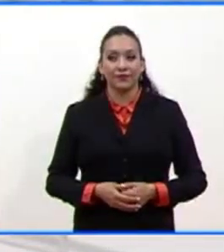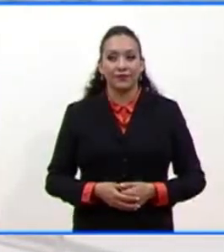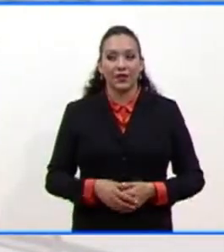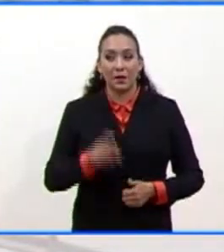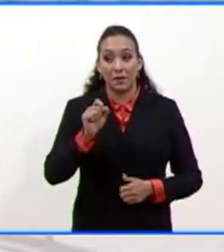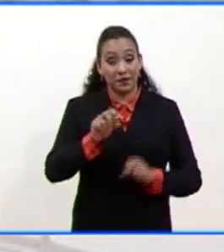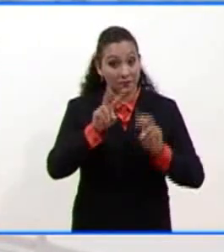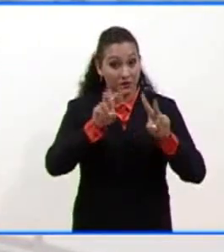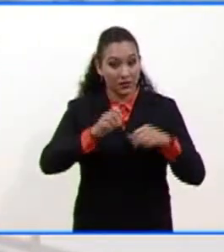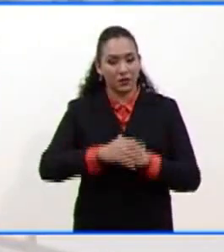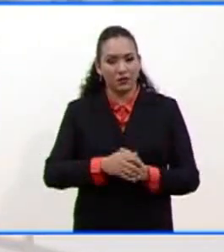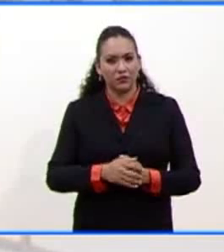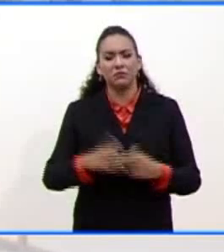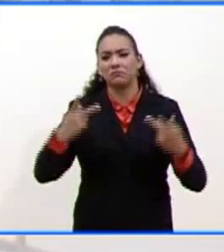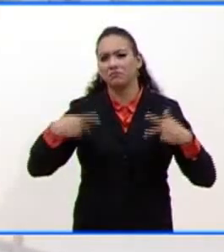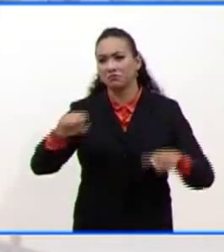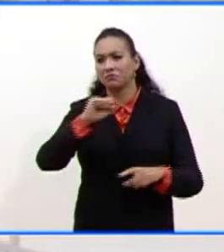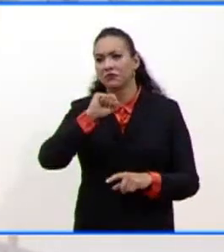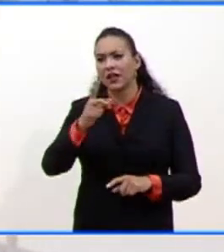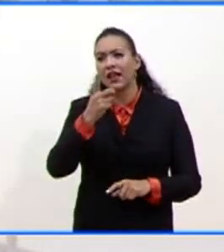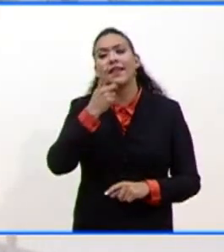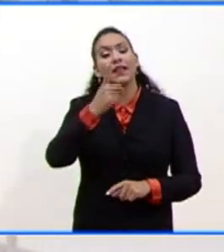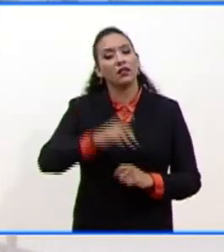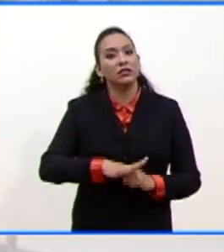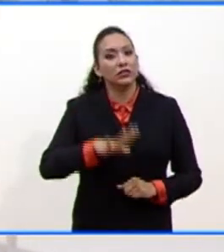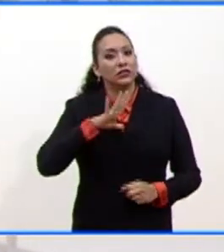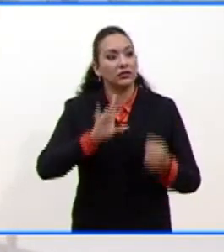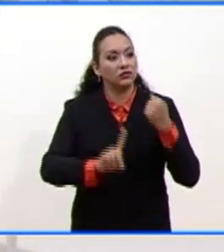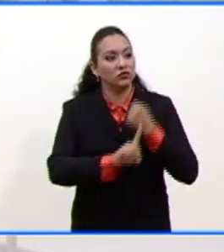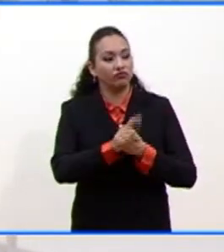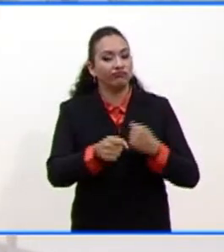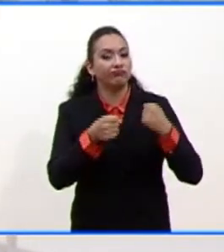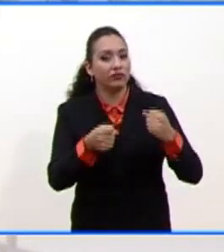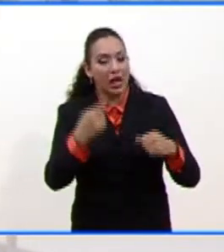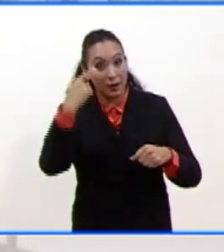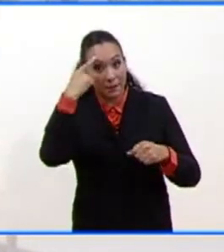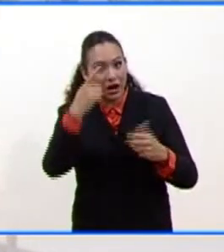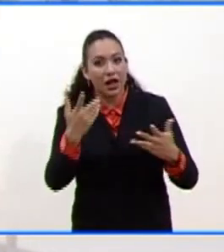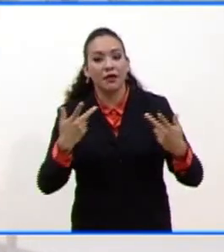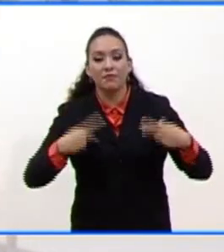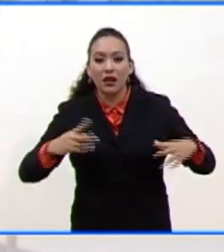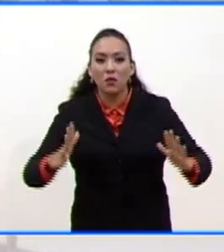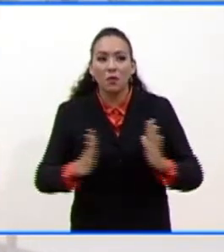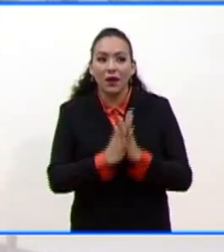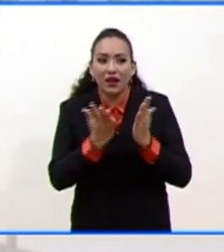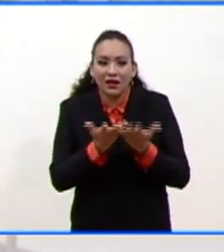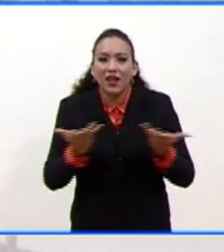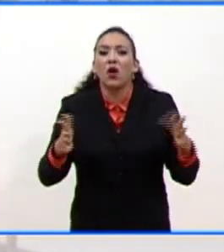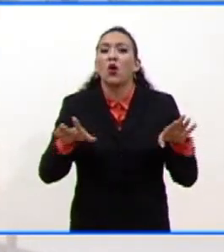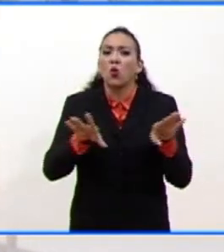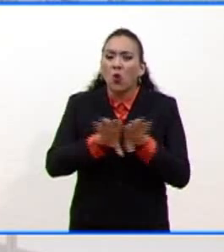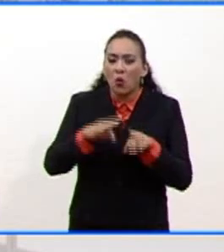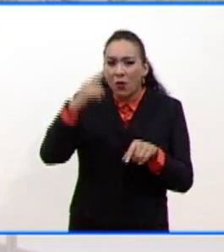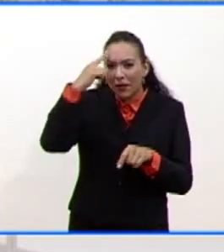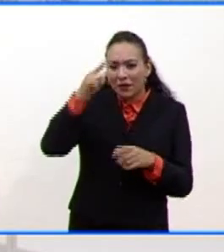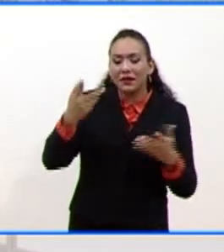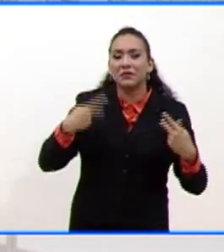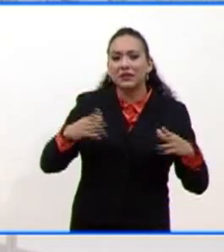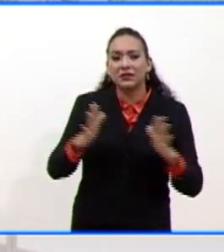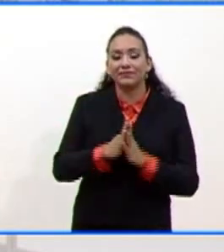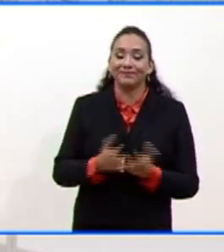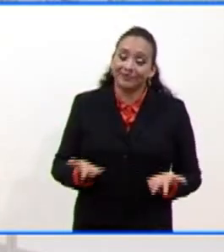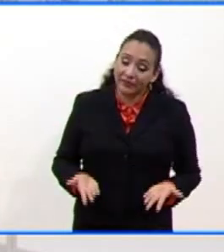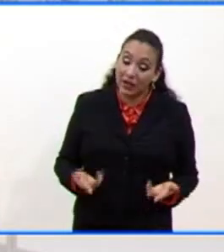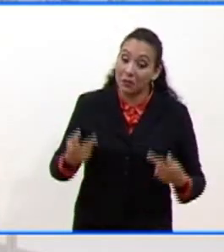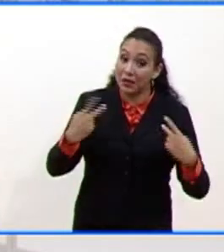Sobre este mismo tema, de acuerdo con especialistas, el gran reto para lograr una mayor participación en la elección judicial será que la